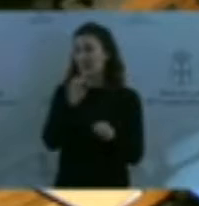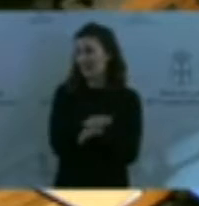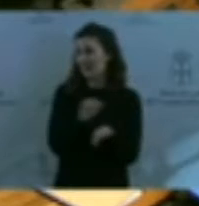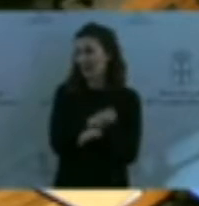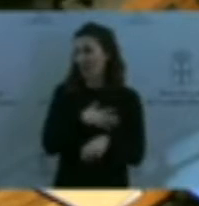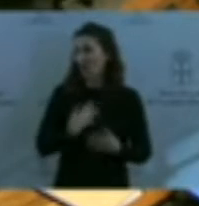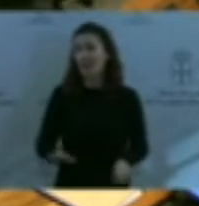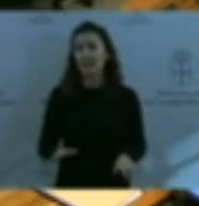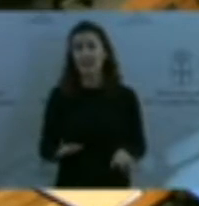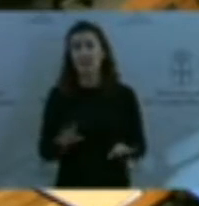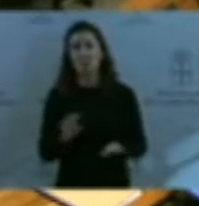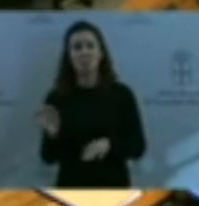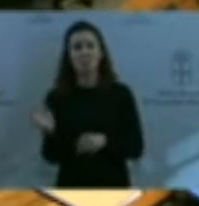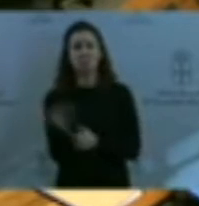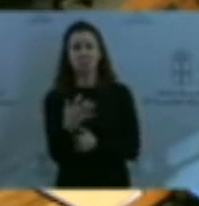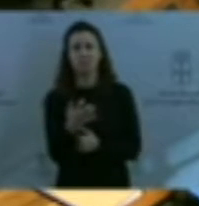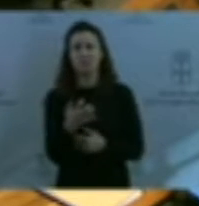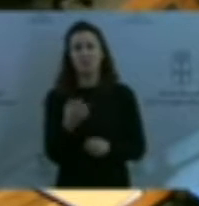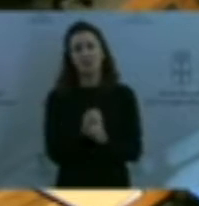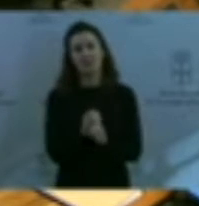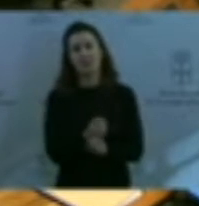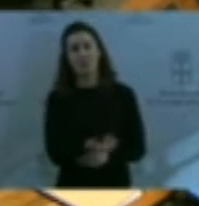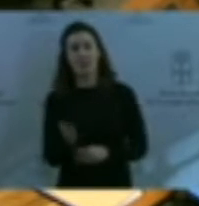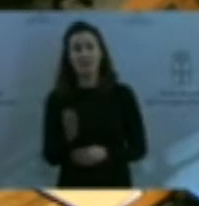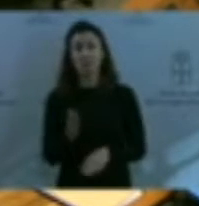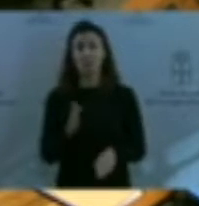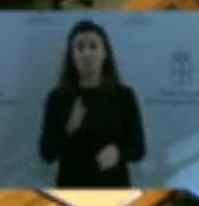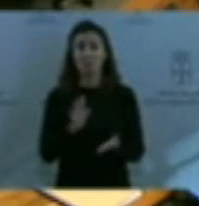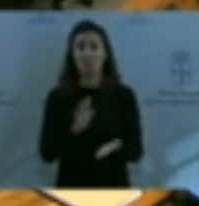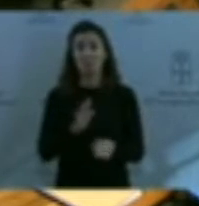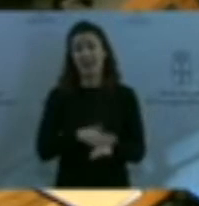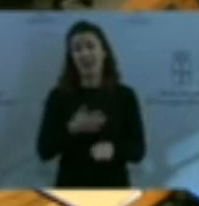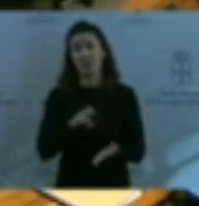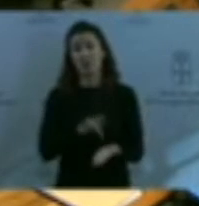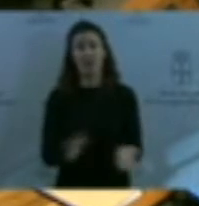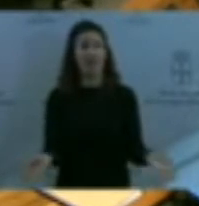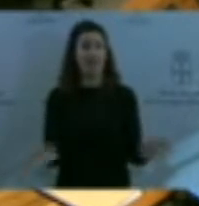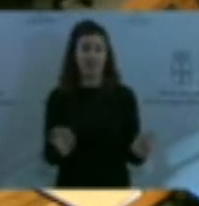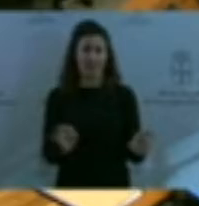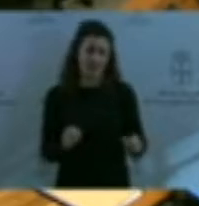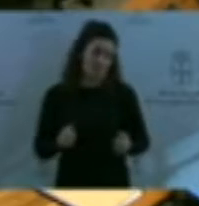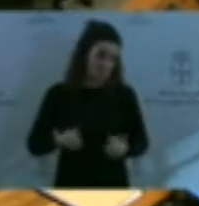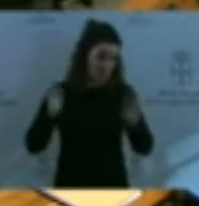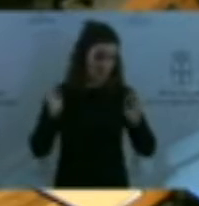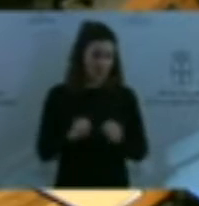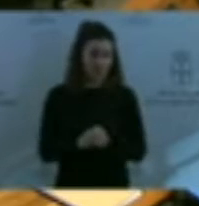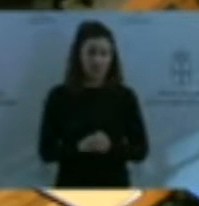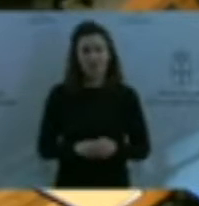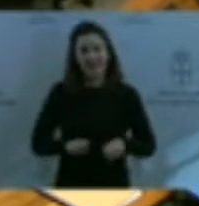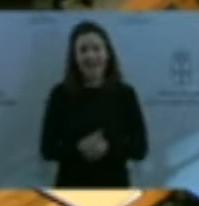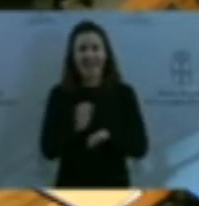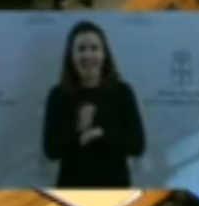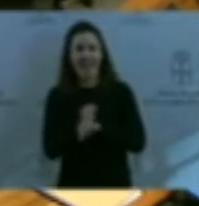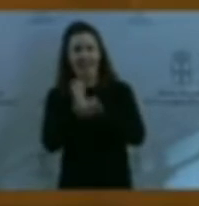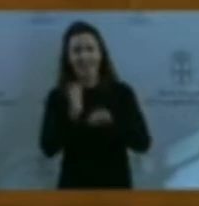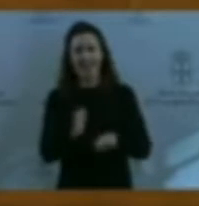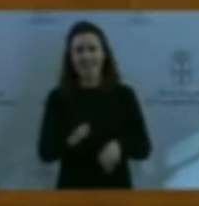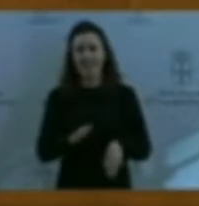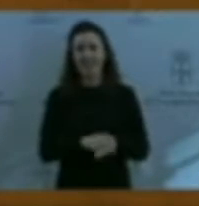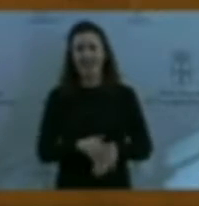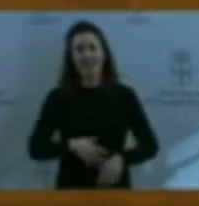demás cuando nada hacen. Ustedes a reír y a repantingarse. Usted a reír